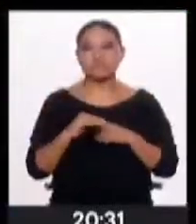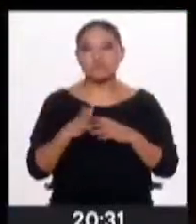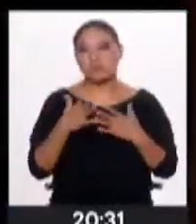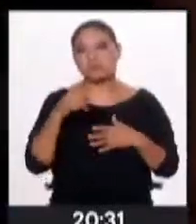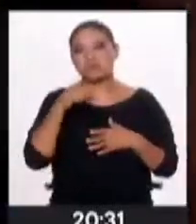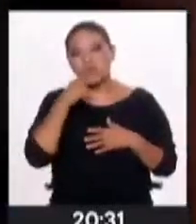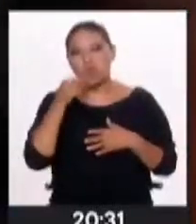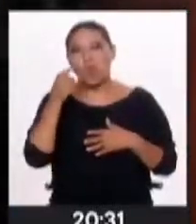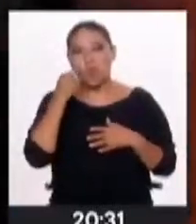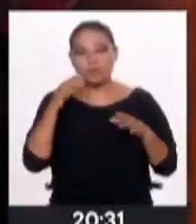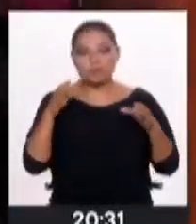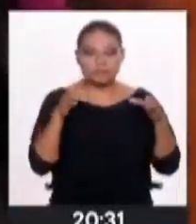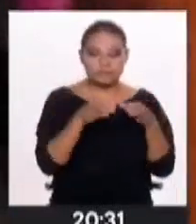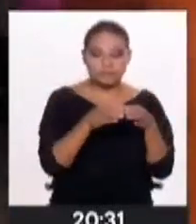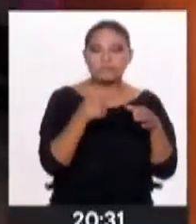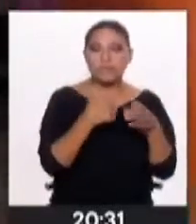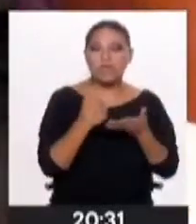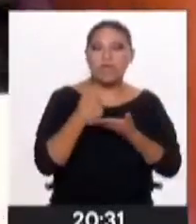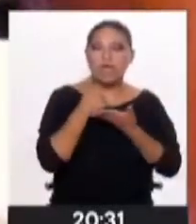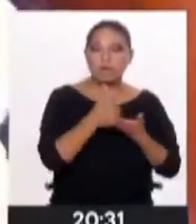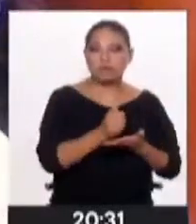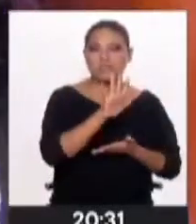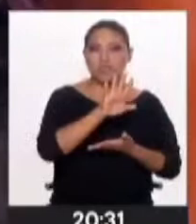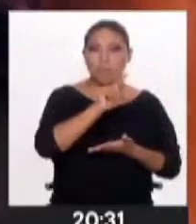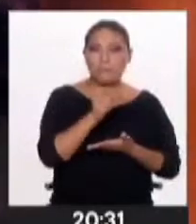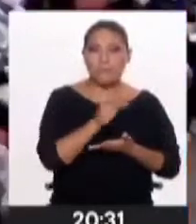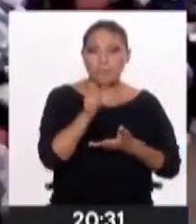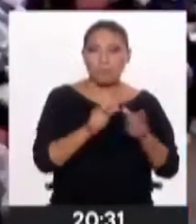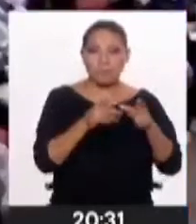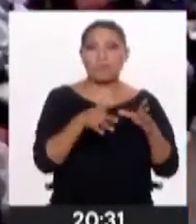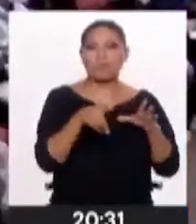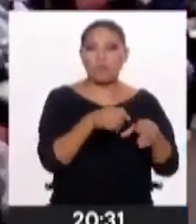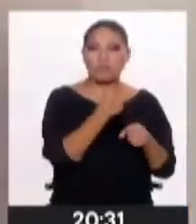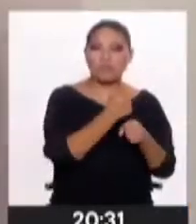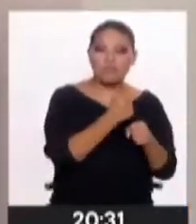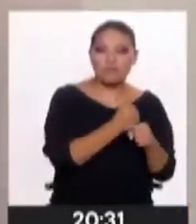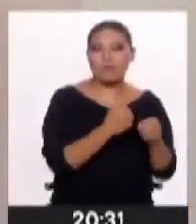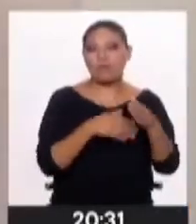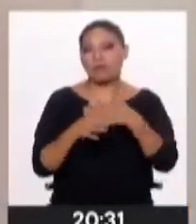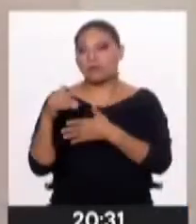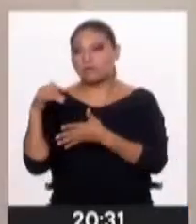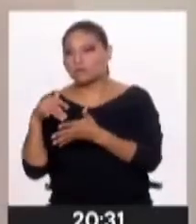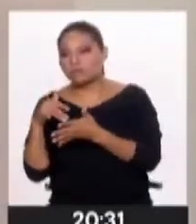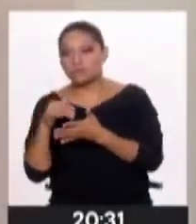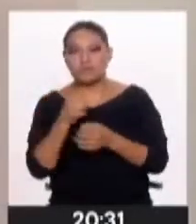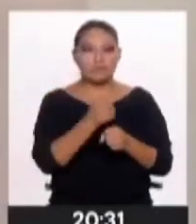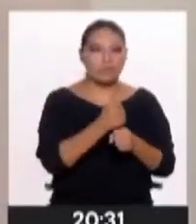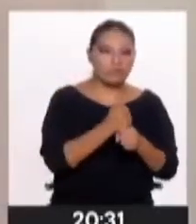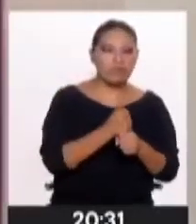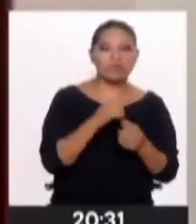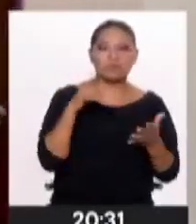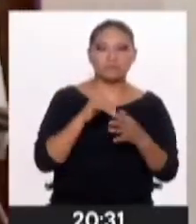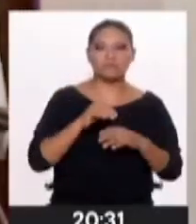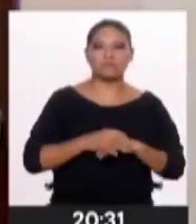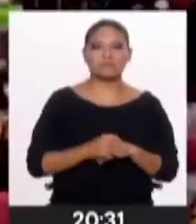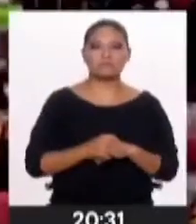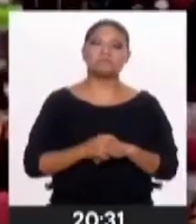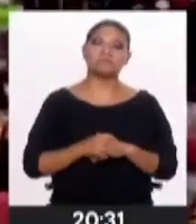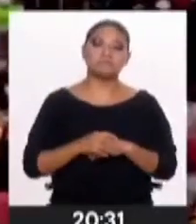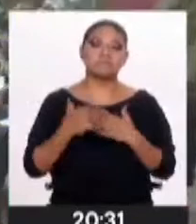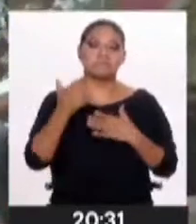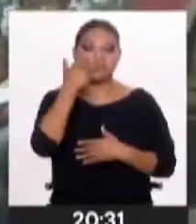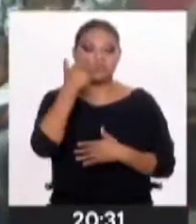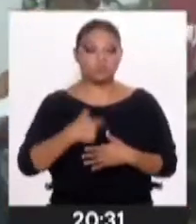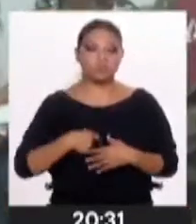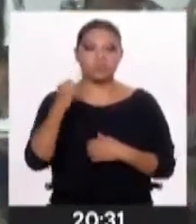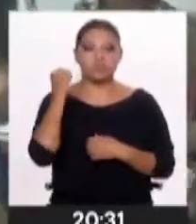a cerca de 5.000 menores que laboran y estudian. Donde promovemos y defendemos los derechos de los niños, niñas y